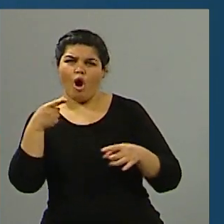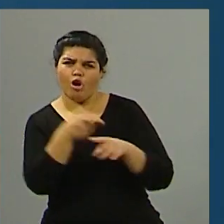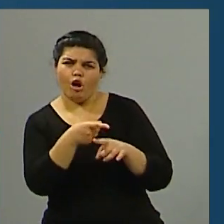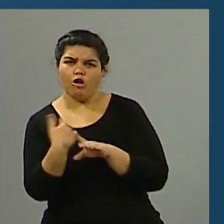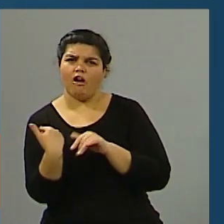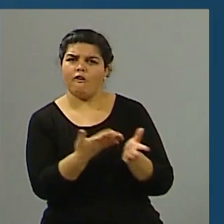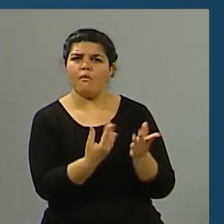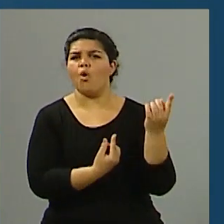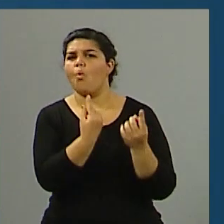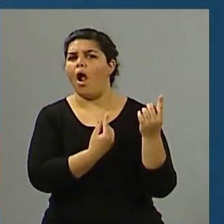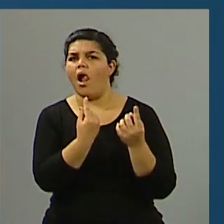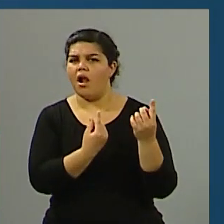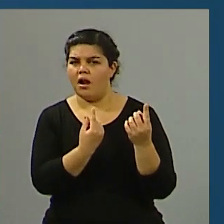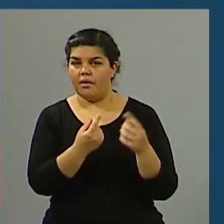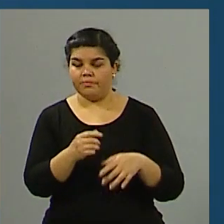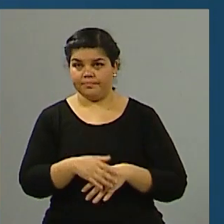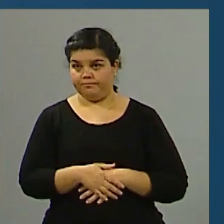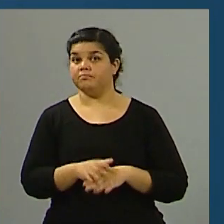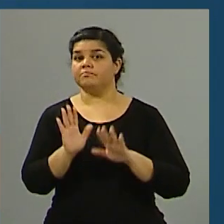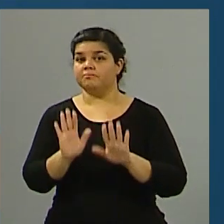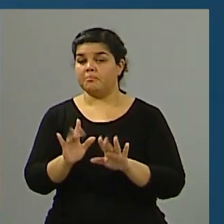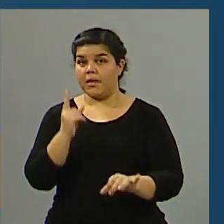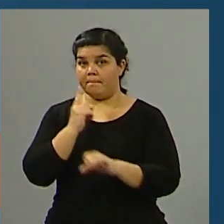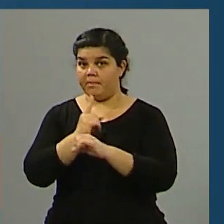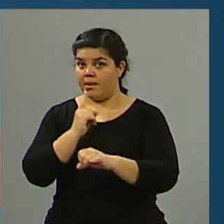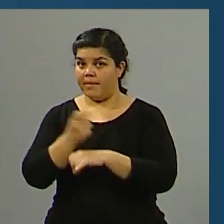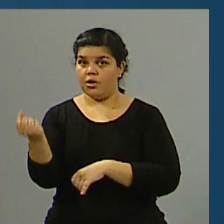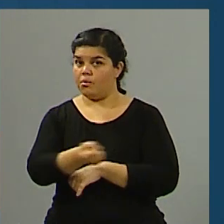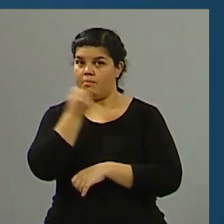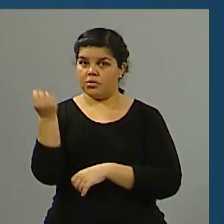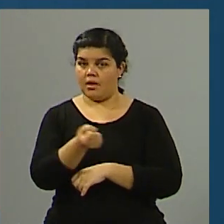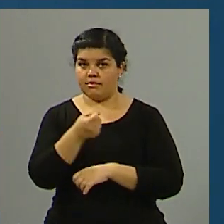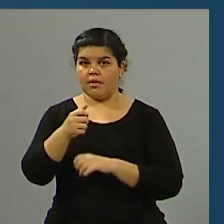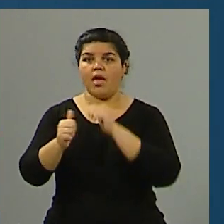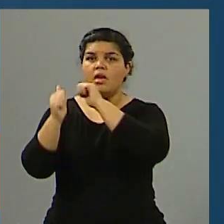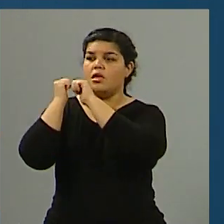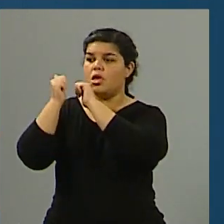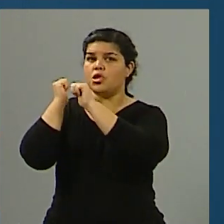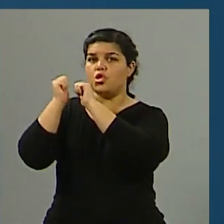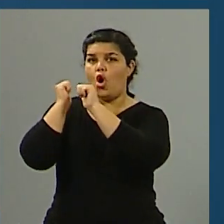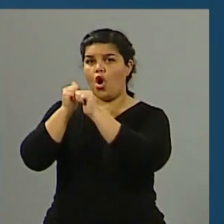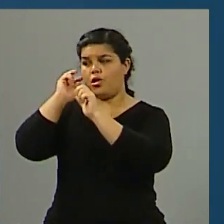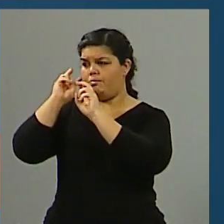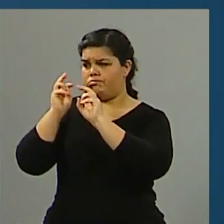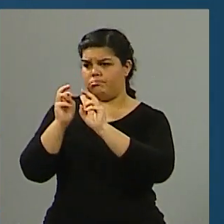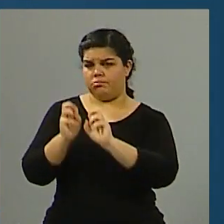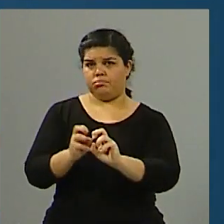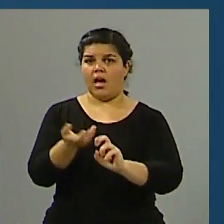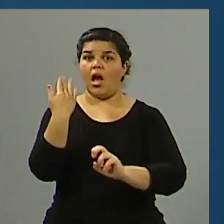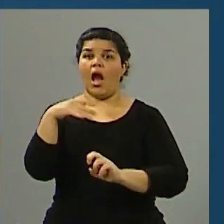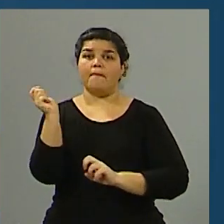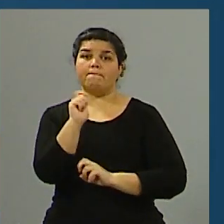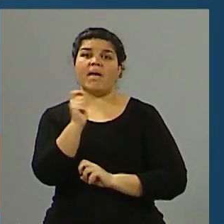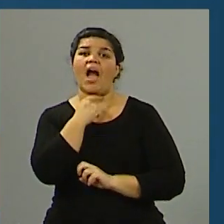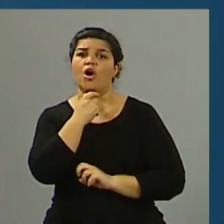Claudia, creo que es importante brevemente hacer un recorrido de lo que fue el tremendo, trágico mes de agosto, ¿cierto? Sí,